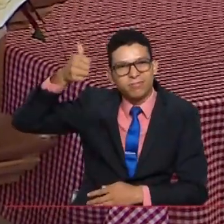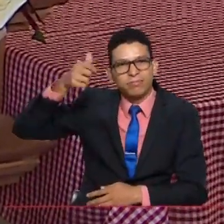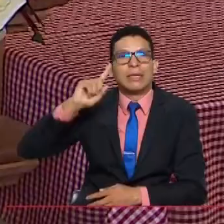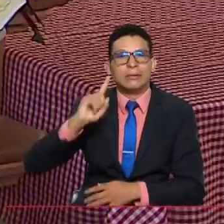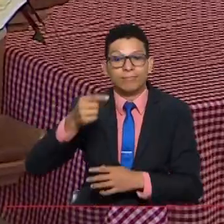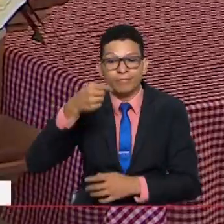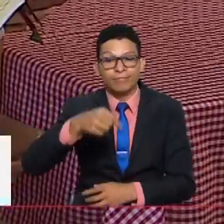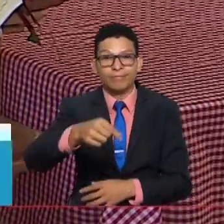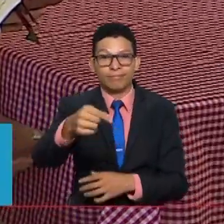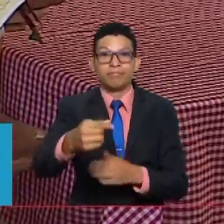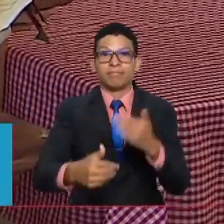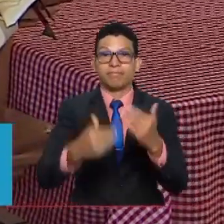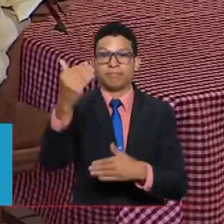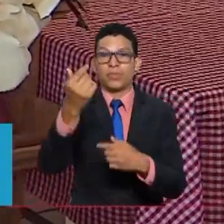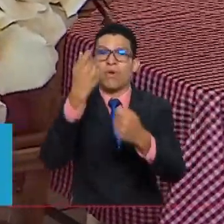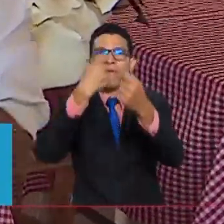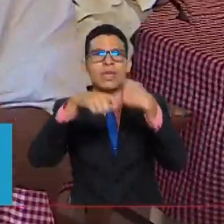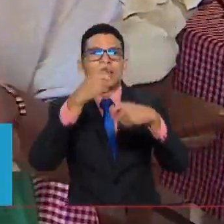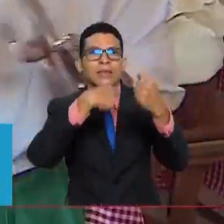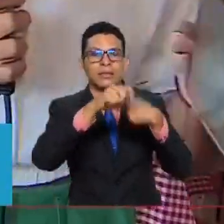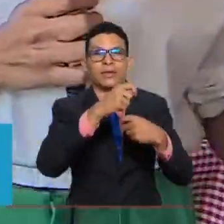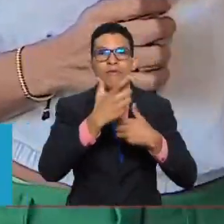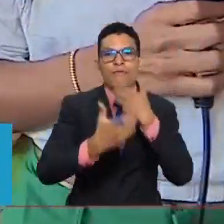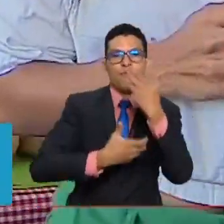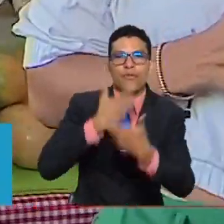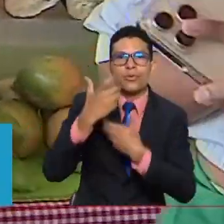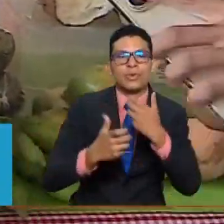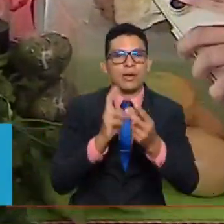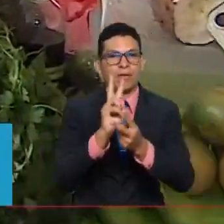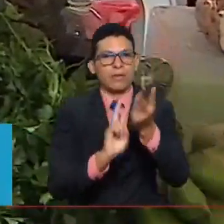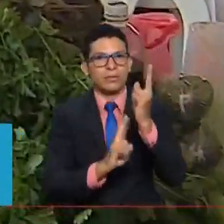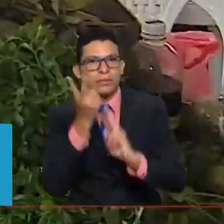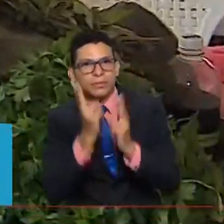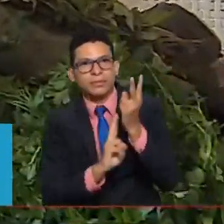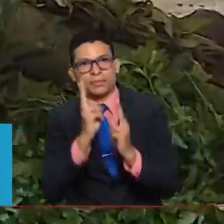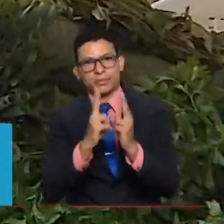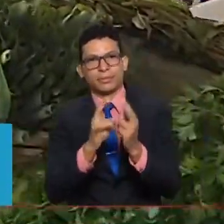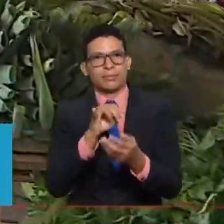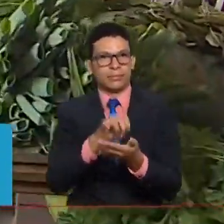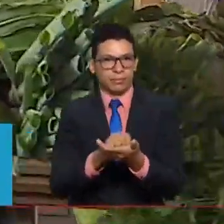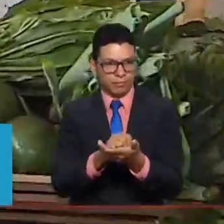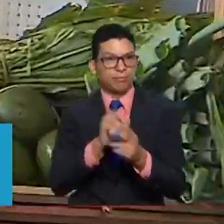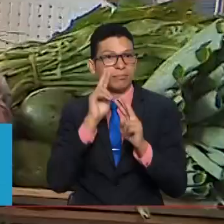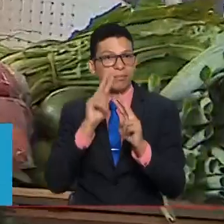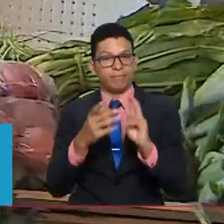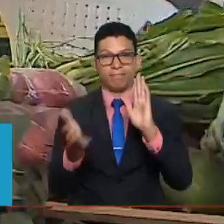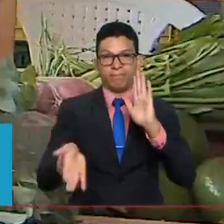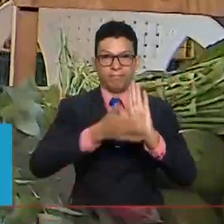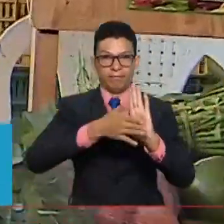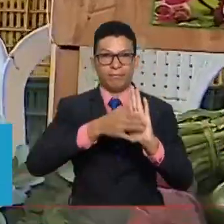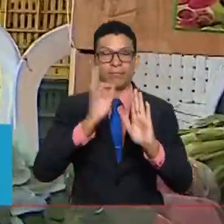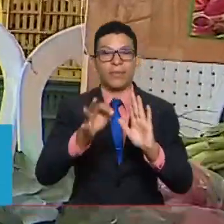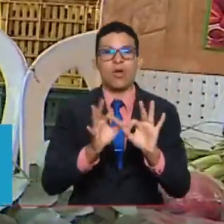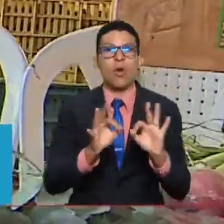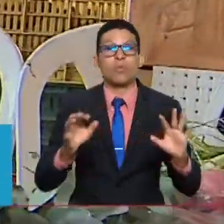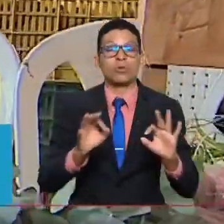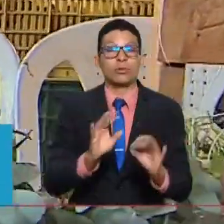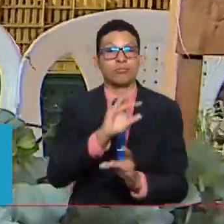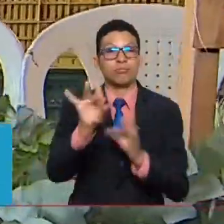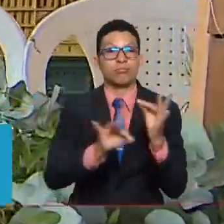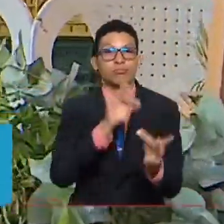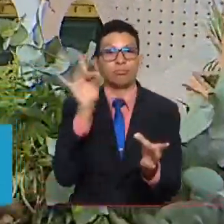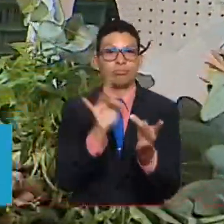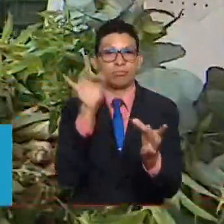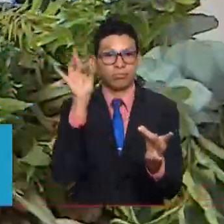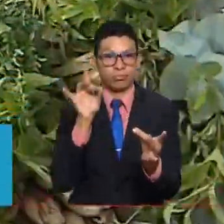mercado campesino. Productos más favorables, frutas, verduras, lo que podemos observar en pantalla. Y esta es una oportunidad perfecta para que